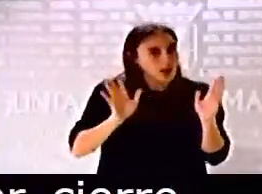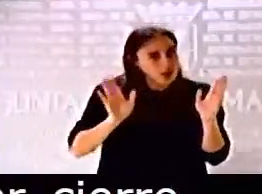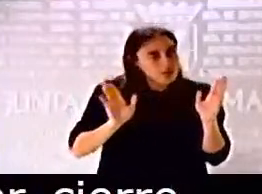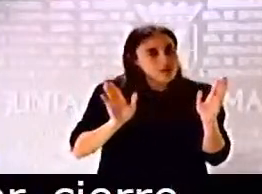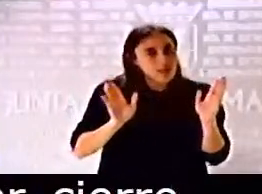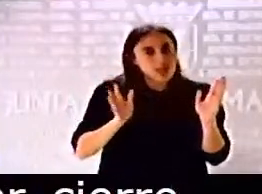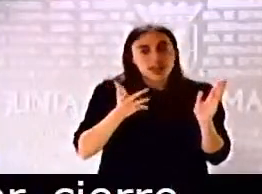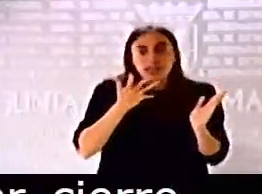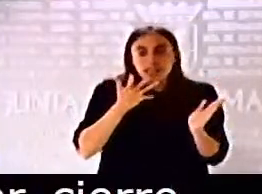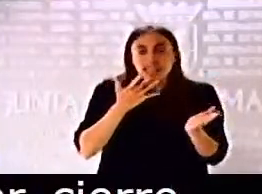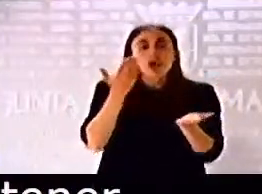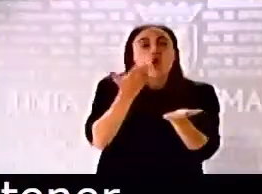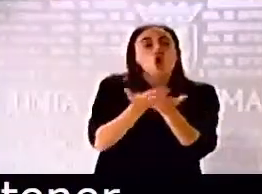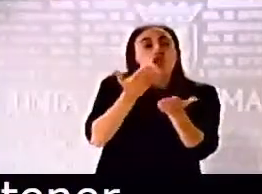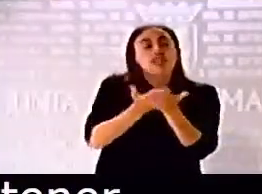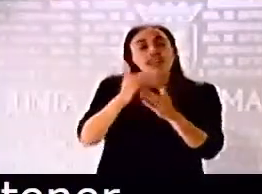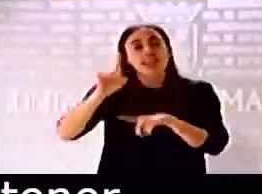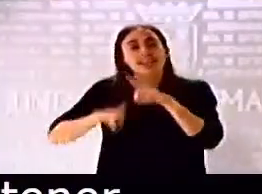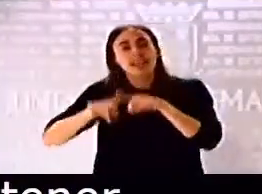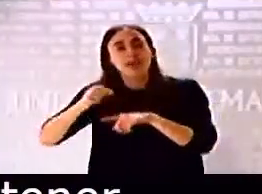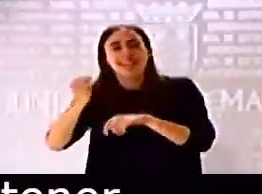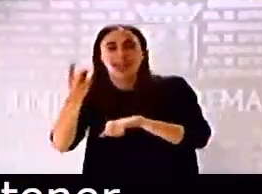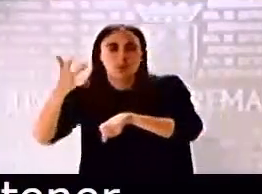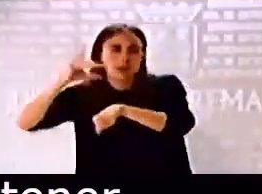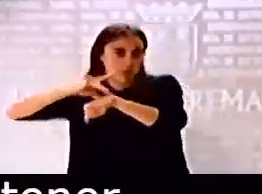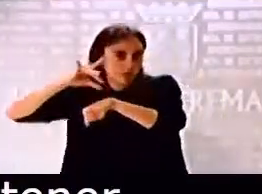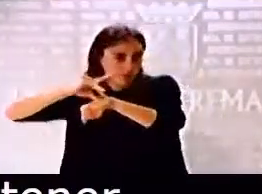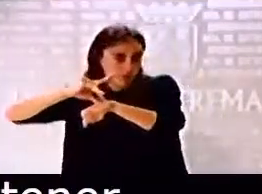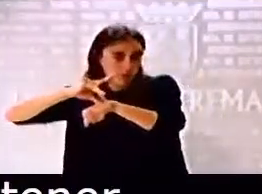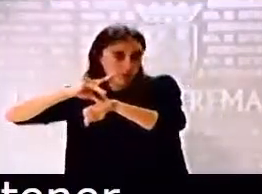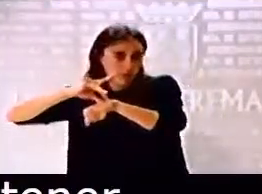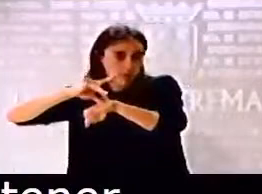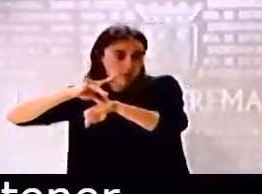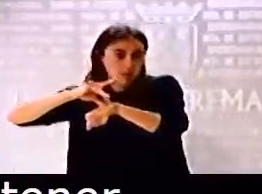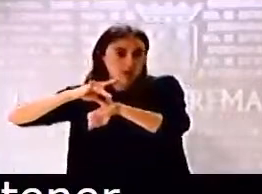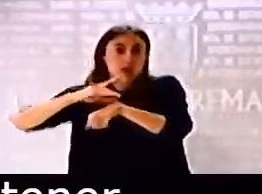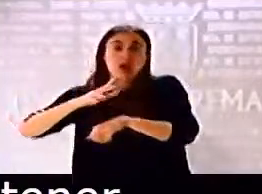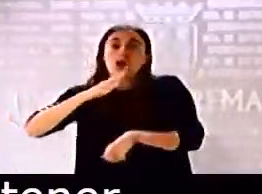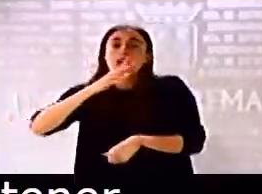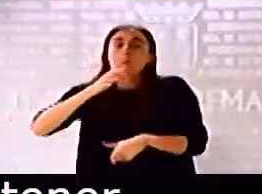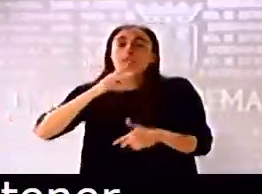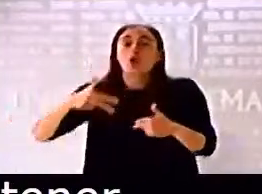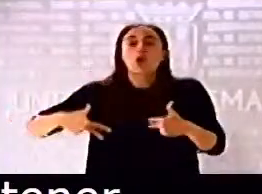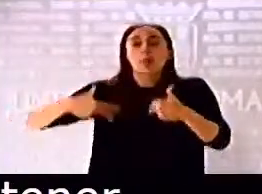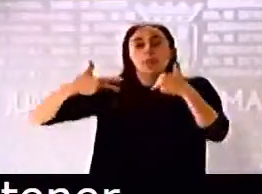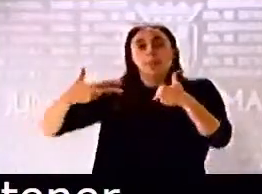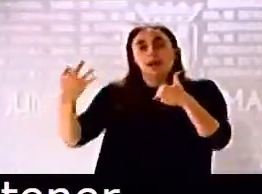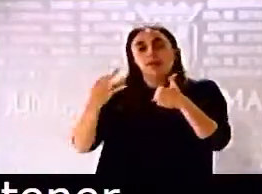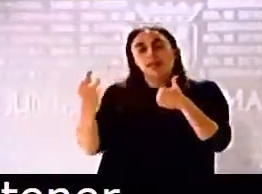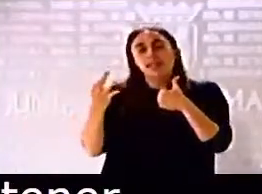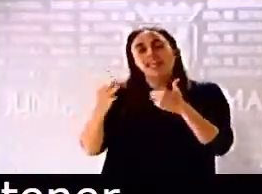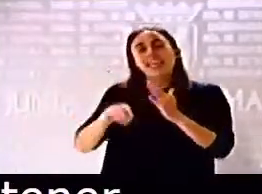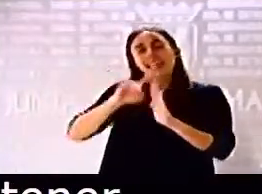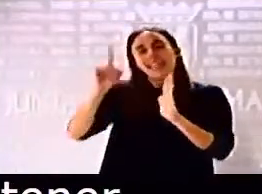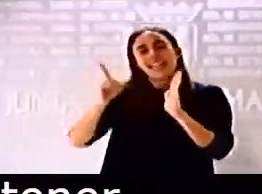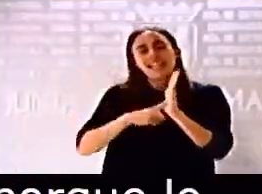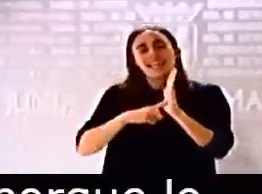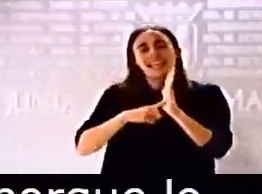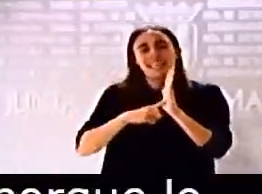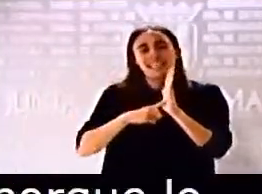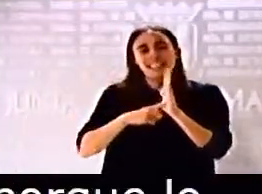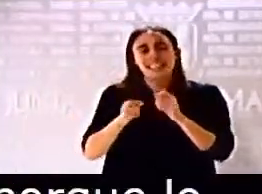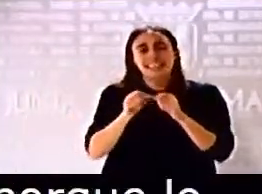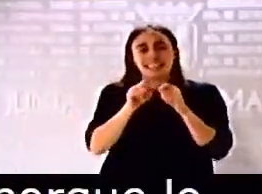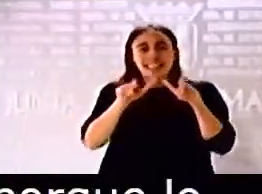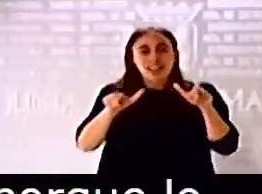Si lo justifican las condiciones epidemiológicas, sí. Porque lo permite la legislación sectorial, en concreto